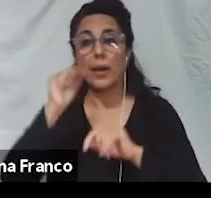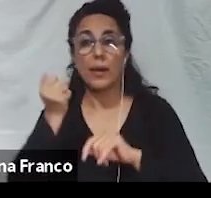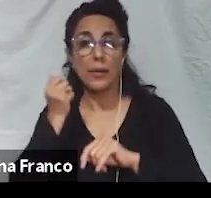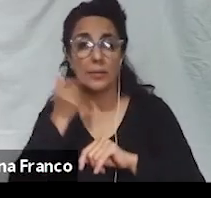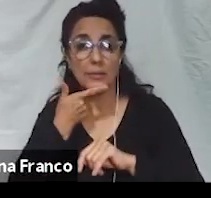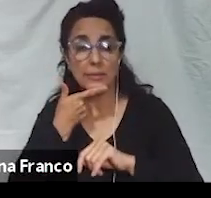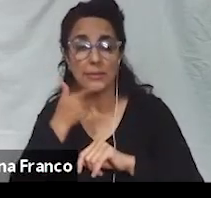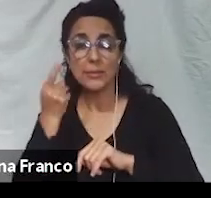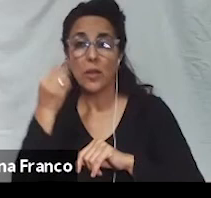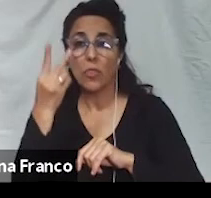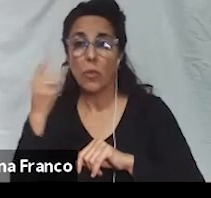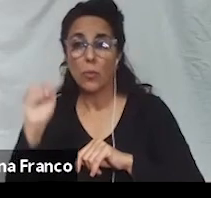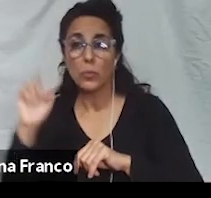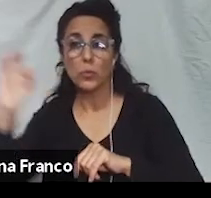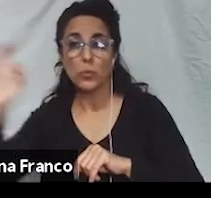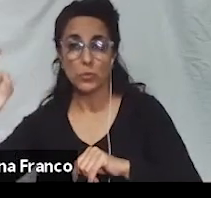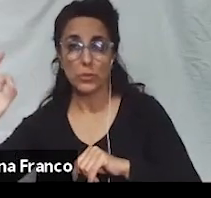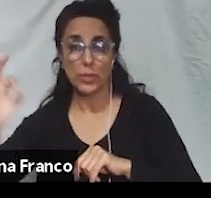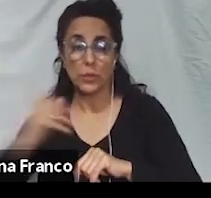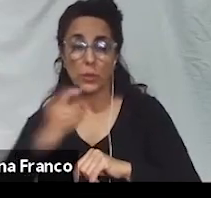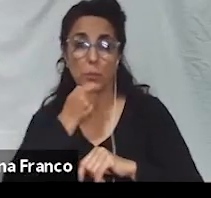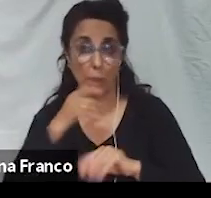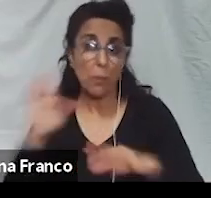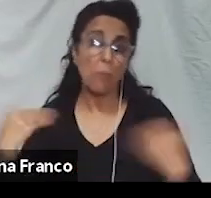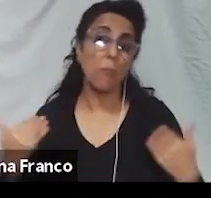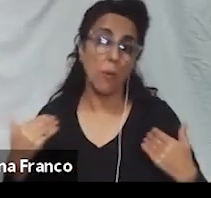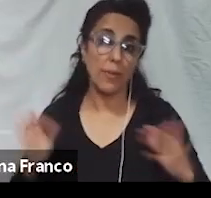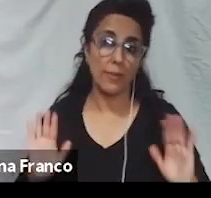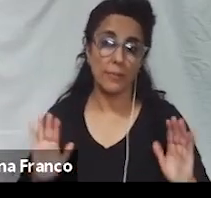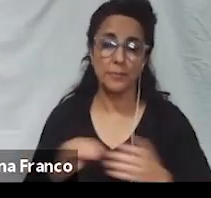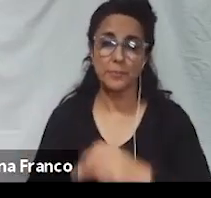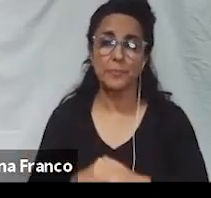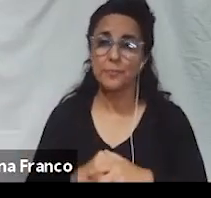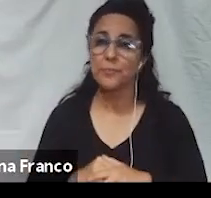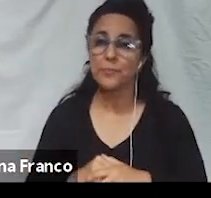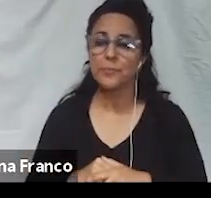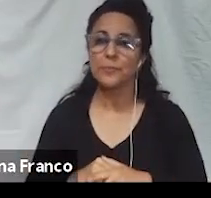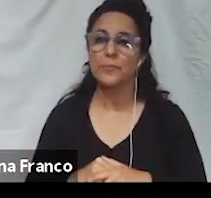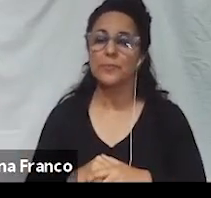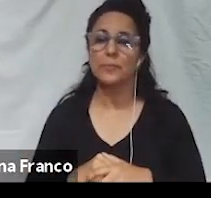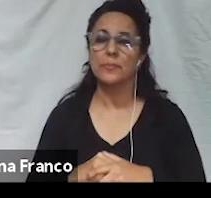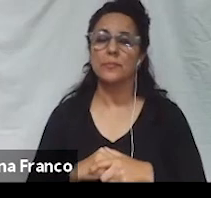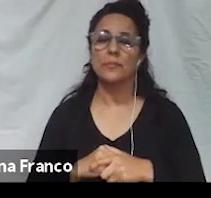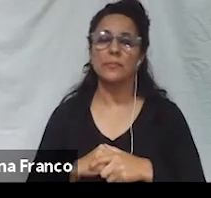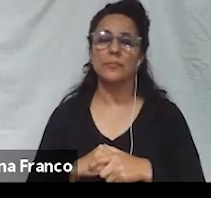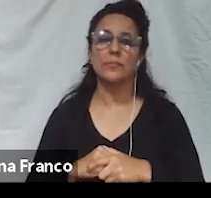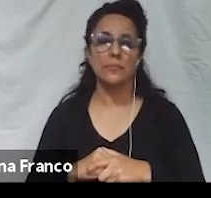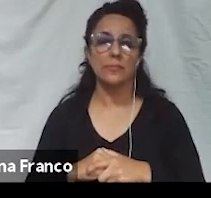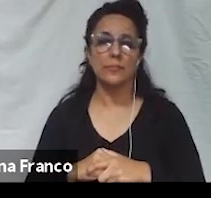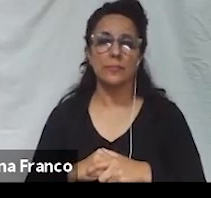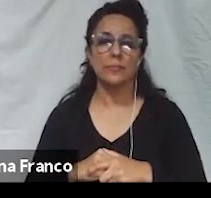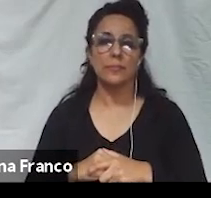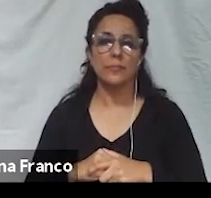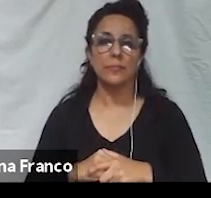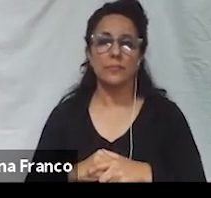WCAG 2.0, es muy raro ya que se pida eso, pero puede pasar, entonces eso tiene que estar bien